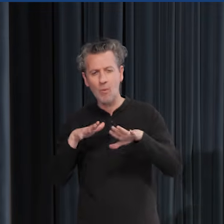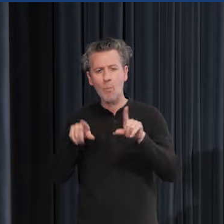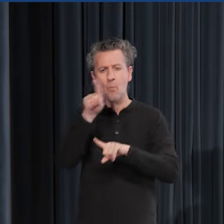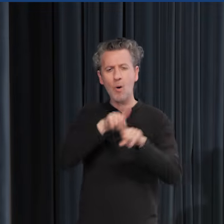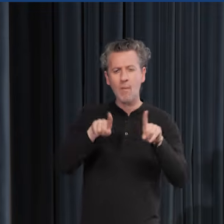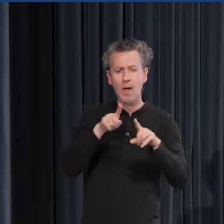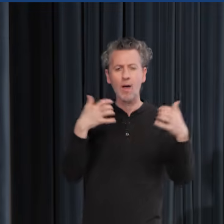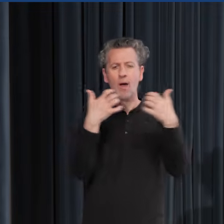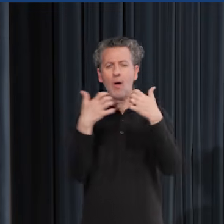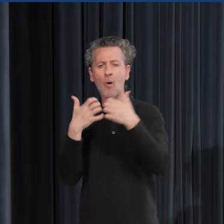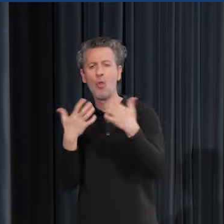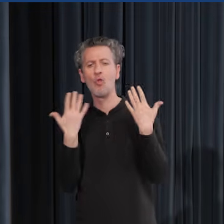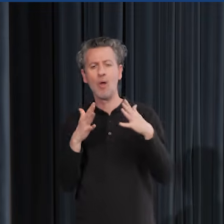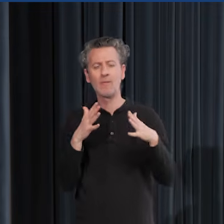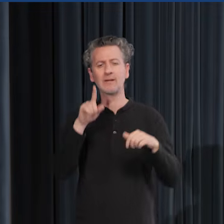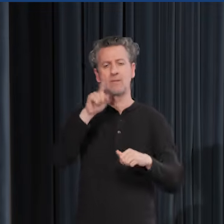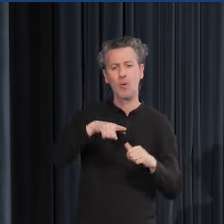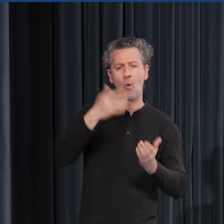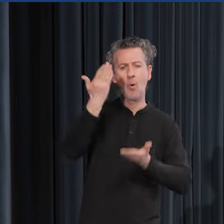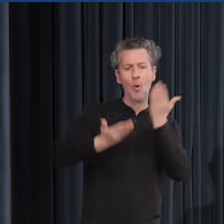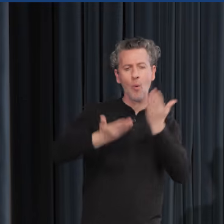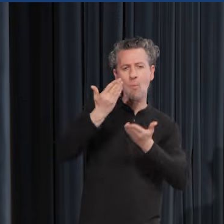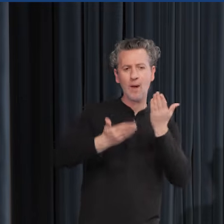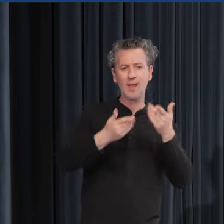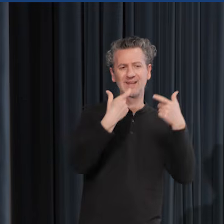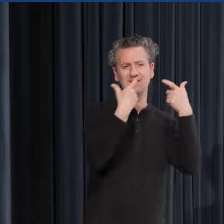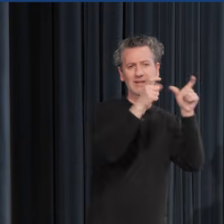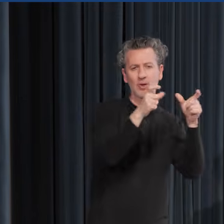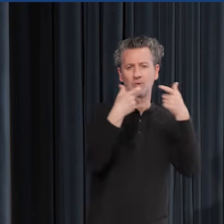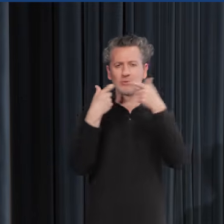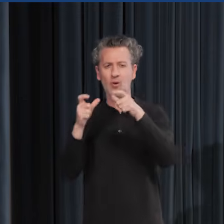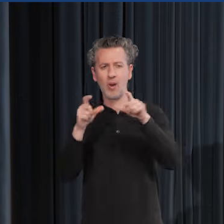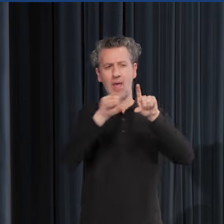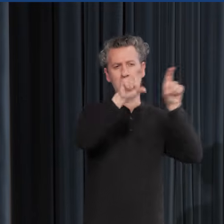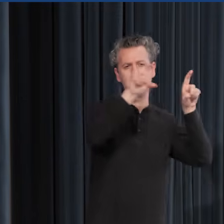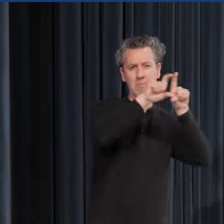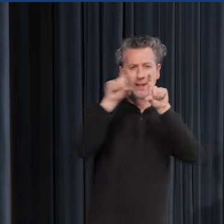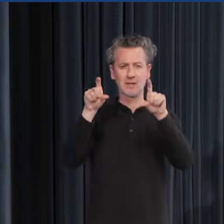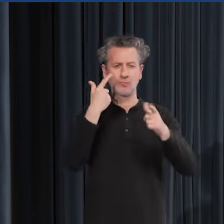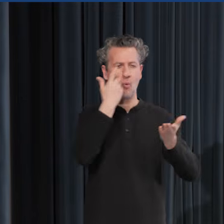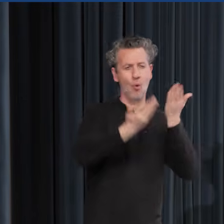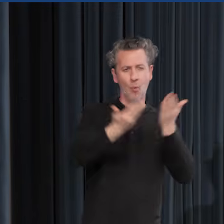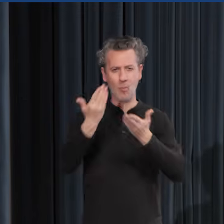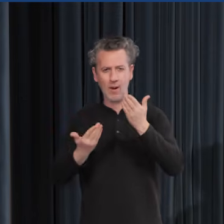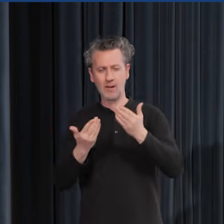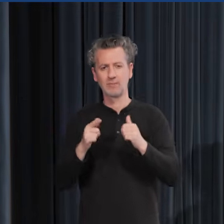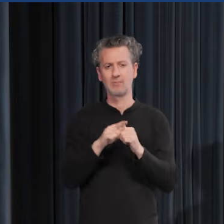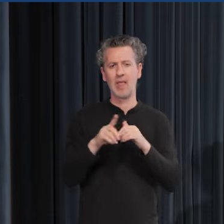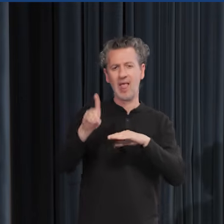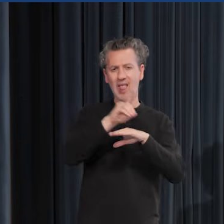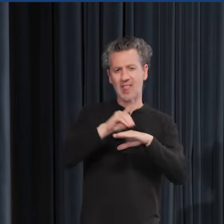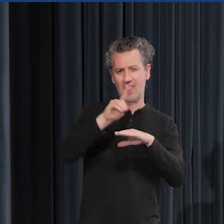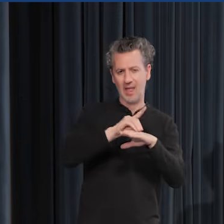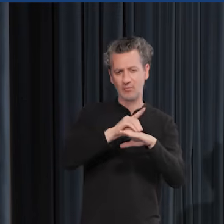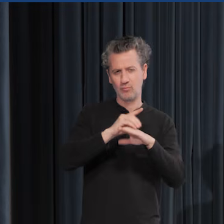comparar los datos de siniestralidad entre distintos sectores, empresas, lo que hacemos es utilizar datos relativos